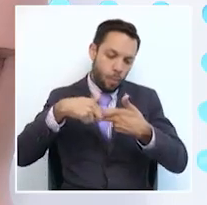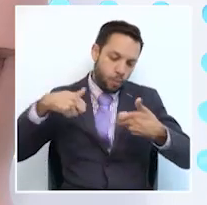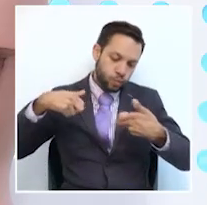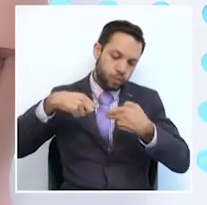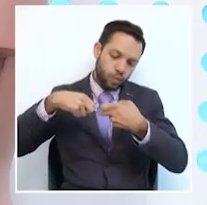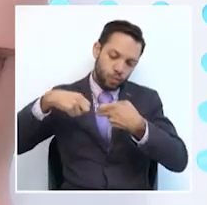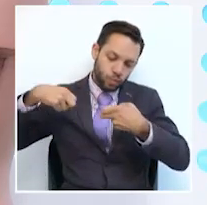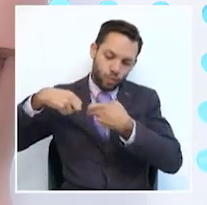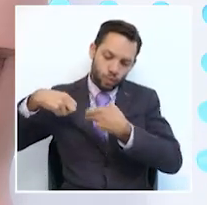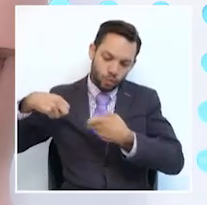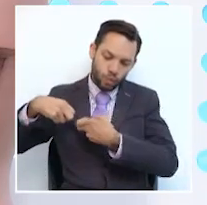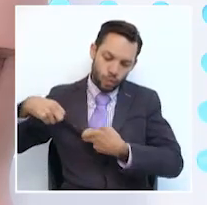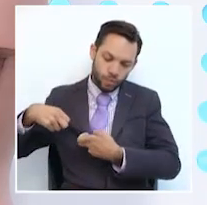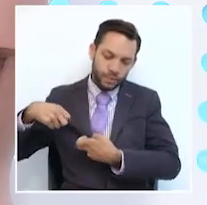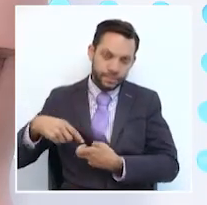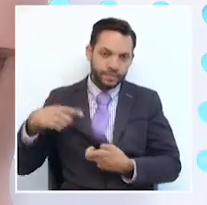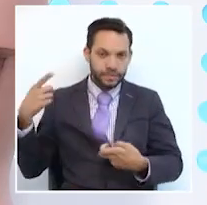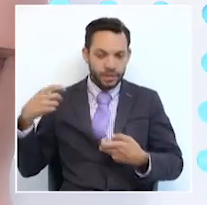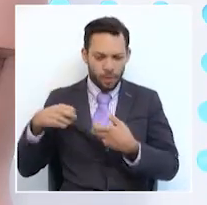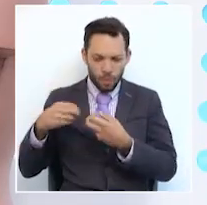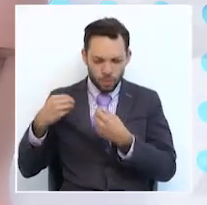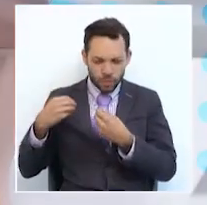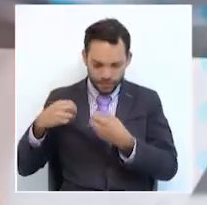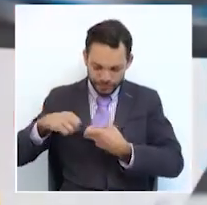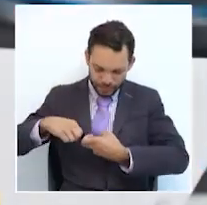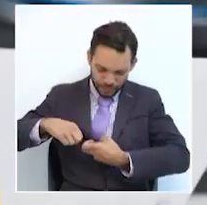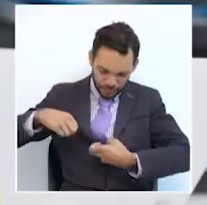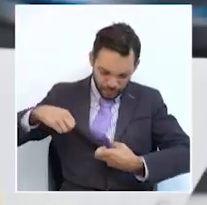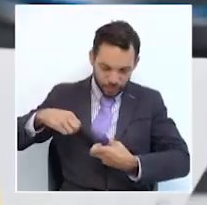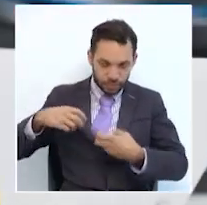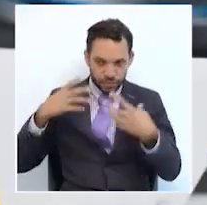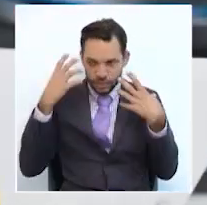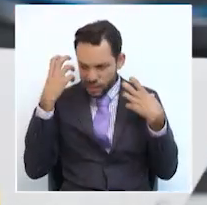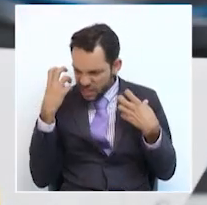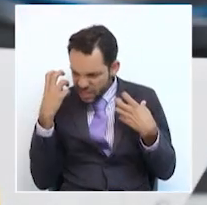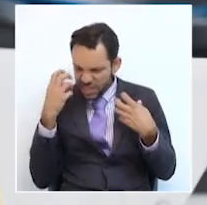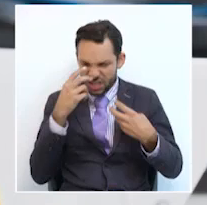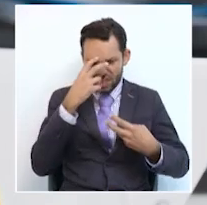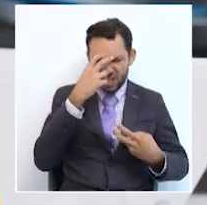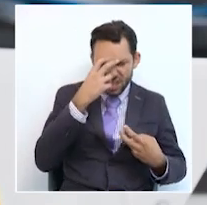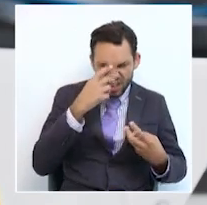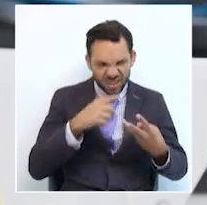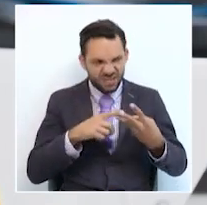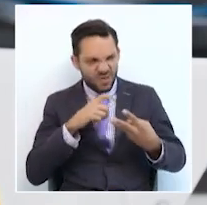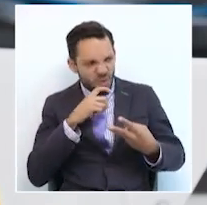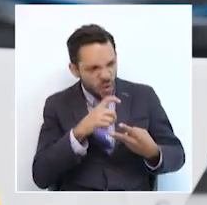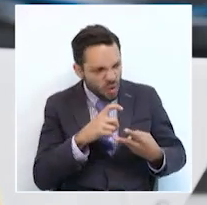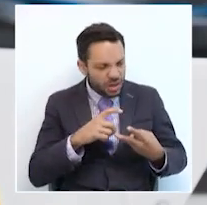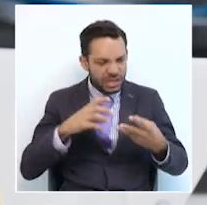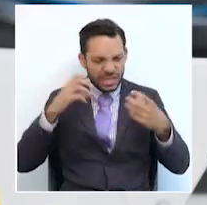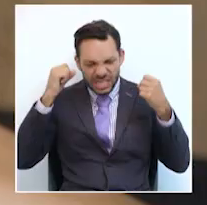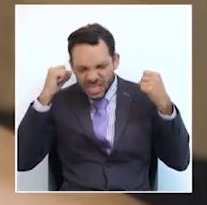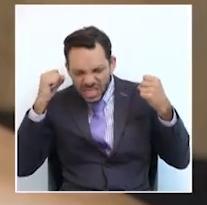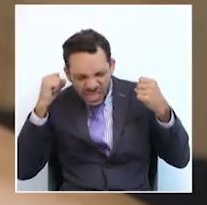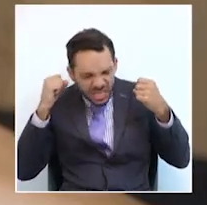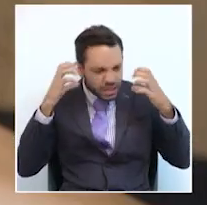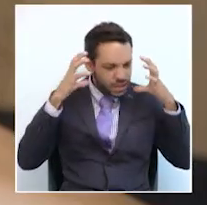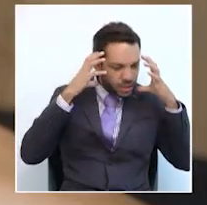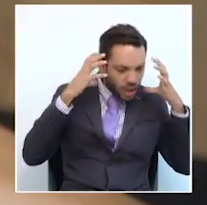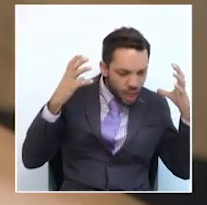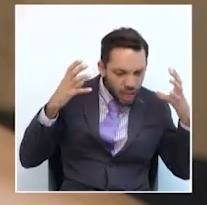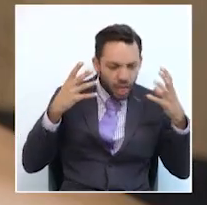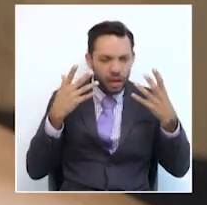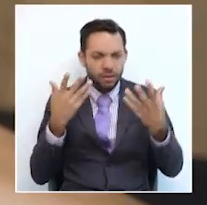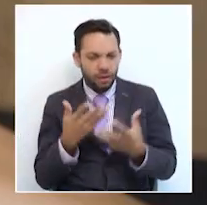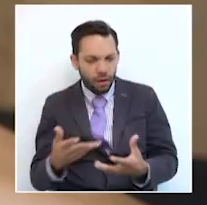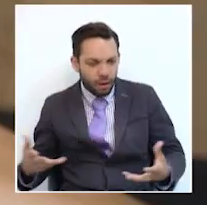alma cuando está tensionada cuando tienes tres cuando tiene rabia cuando tiene ira cuando está preocupada cuando tiene una cantidad